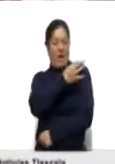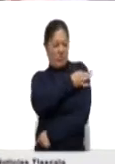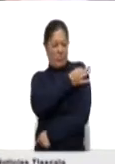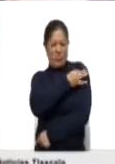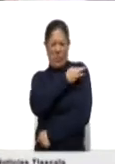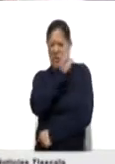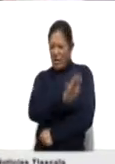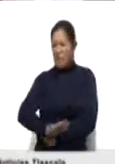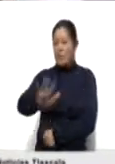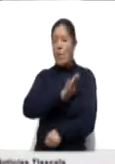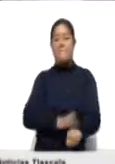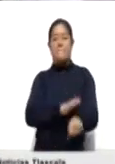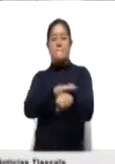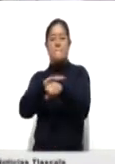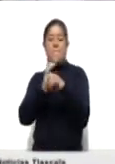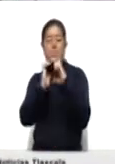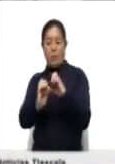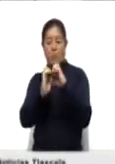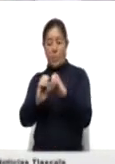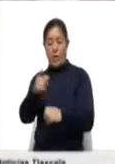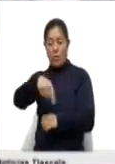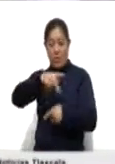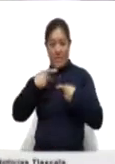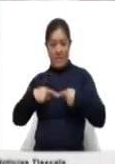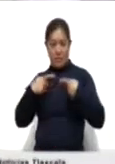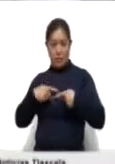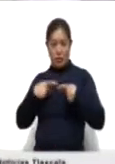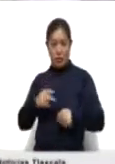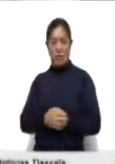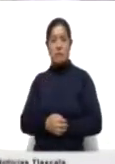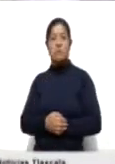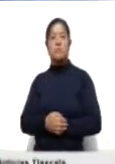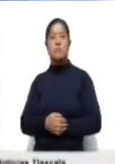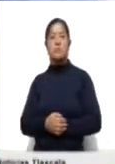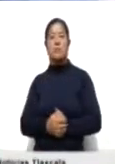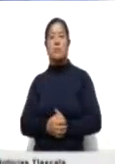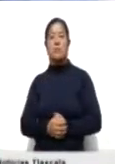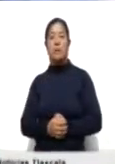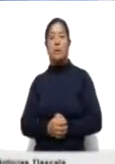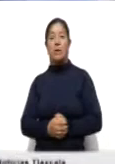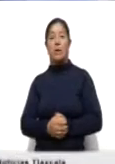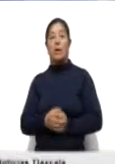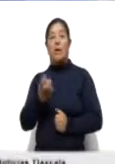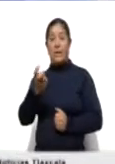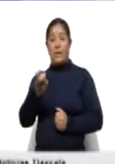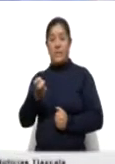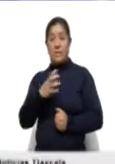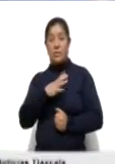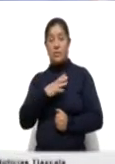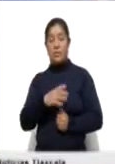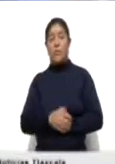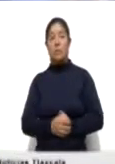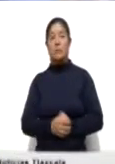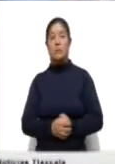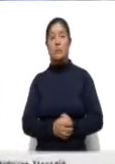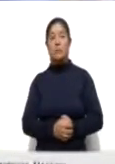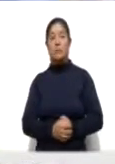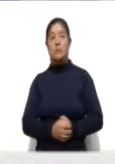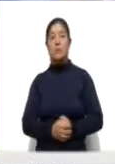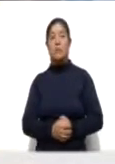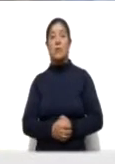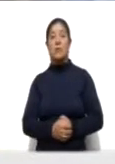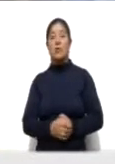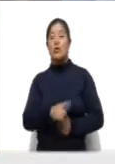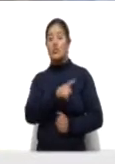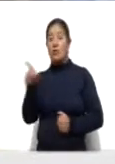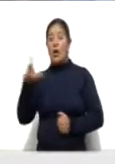finalidad proteger a los ciudadanos con las dosis del laboratorio chino Sinopharm. Para esta ocasión, el Ministerio de Salud, MINSA,